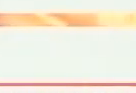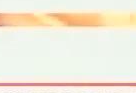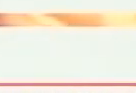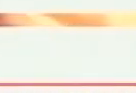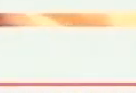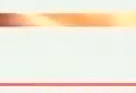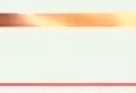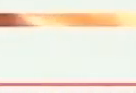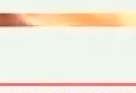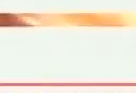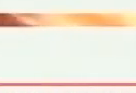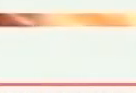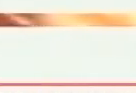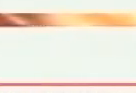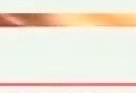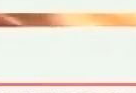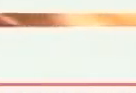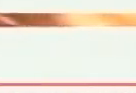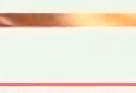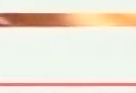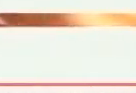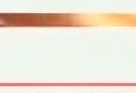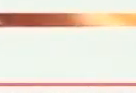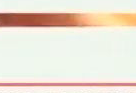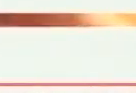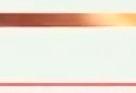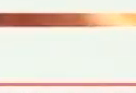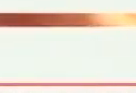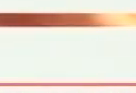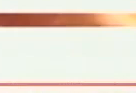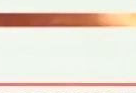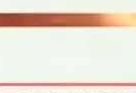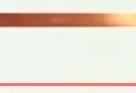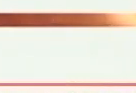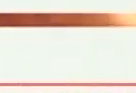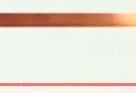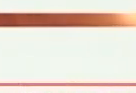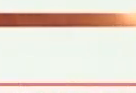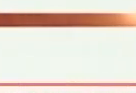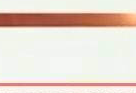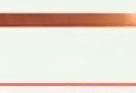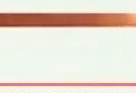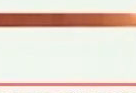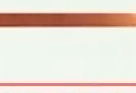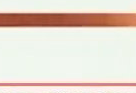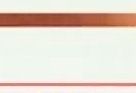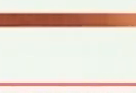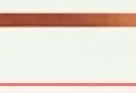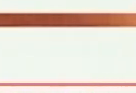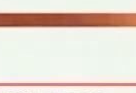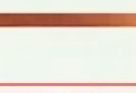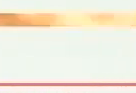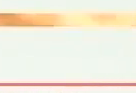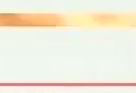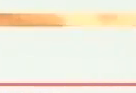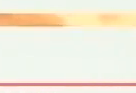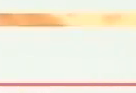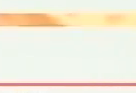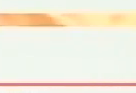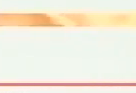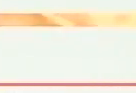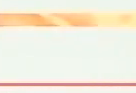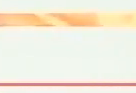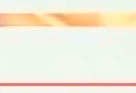mismo. Es decir, nosotros haciéndole la tarea y remendándole la plana a la